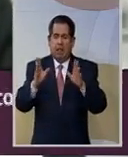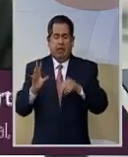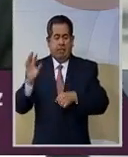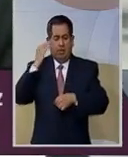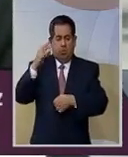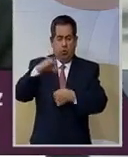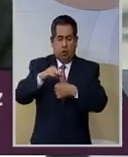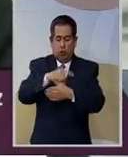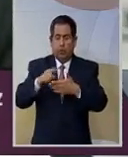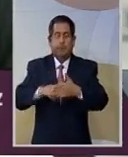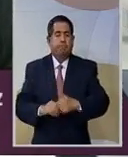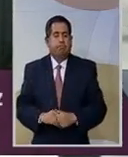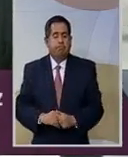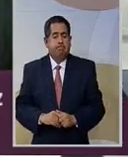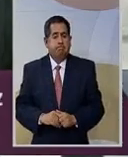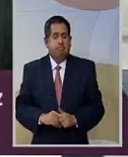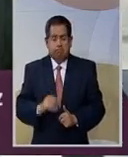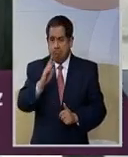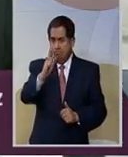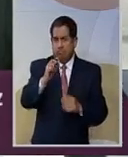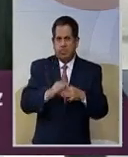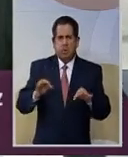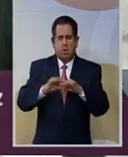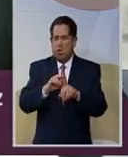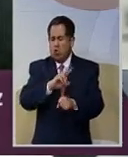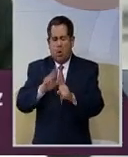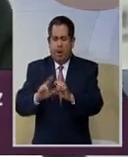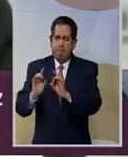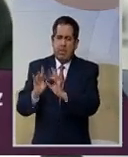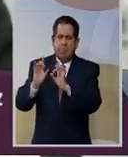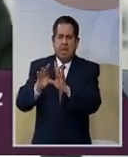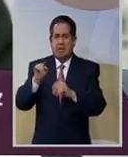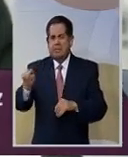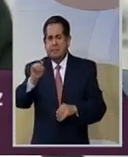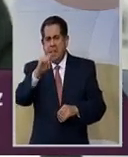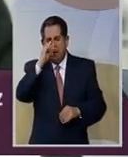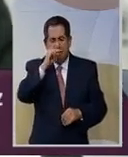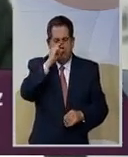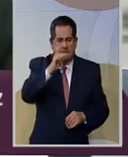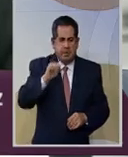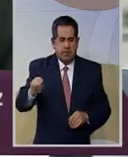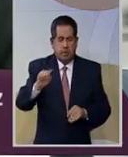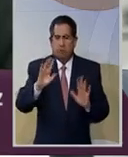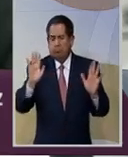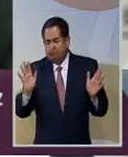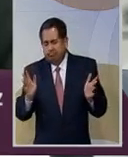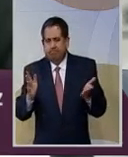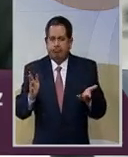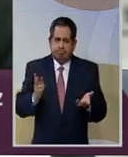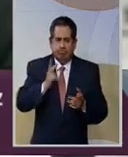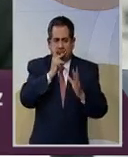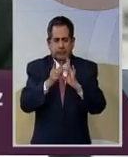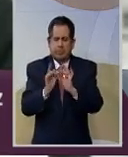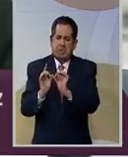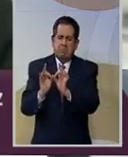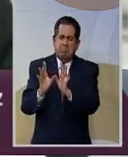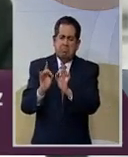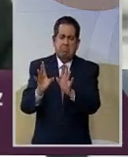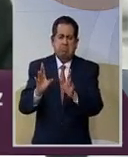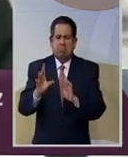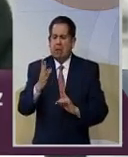electoral es común que se presenten algunos incidentes. Si me permiten utilizar la expresión, son